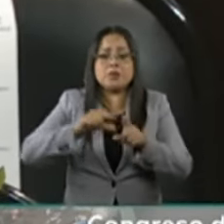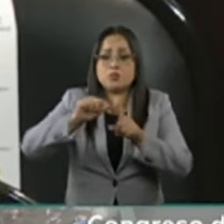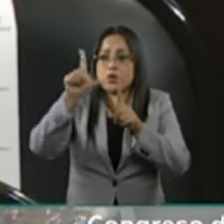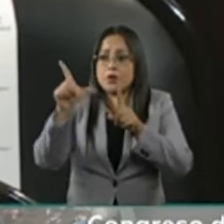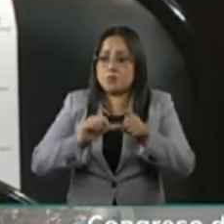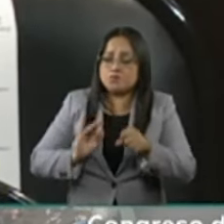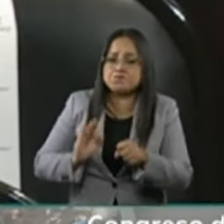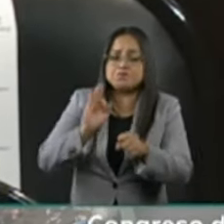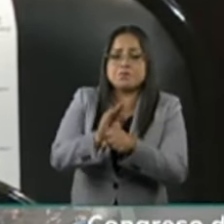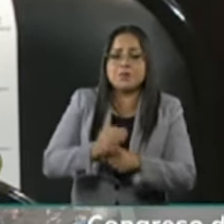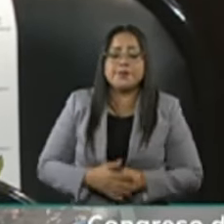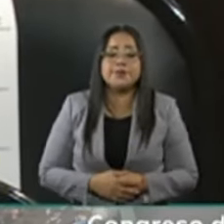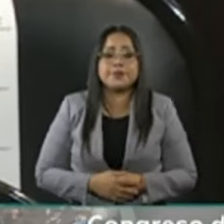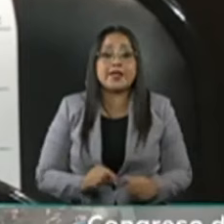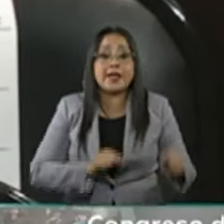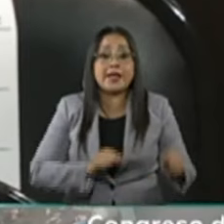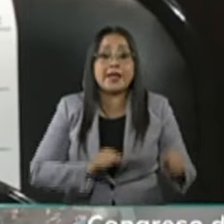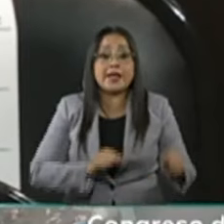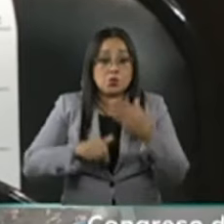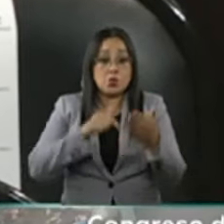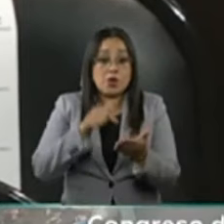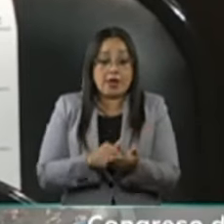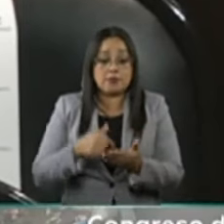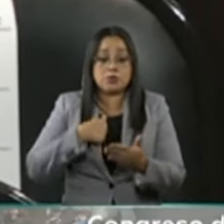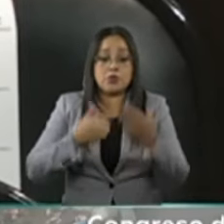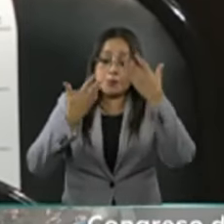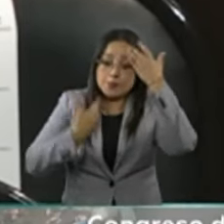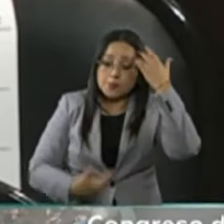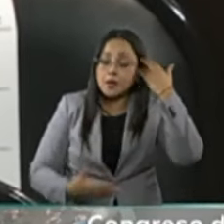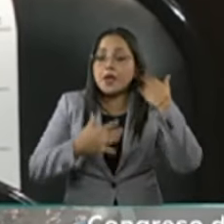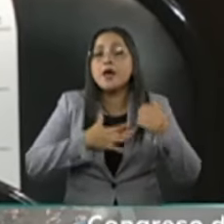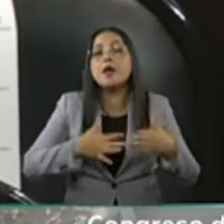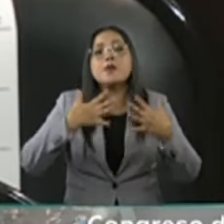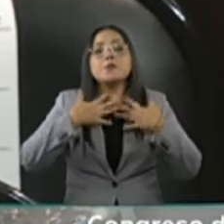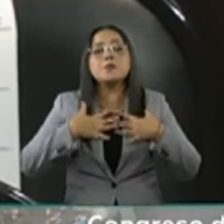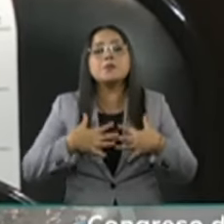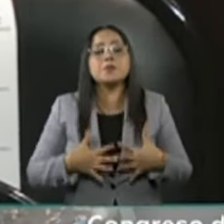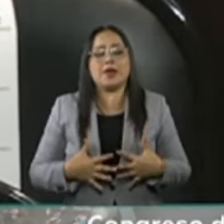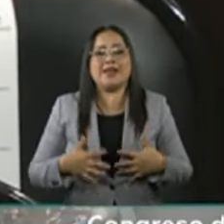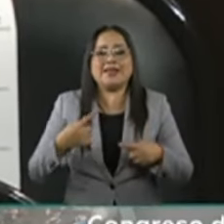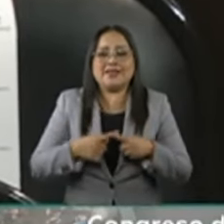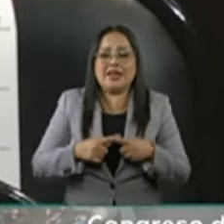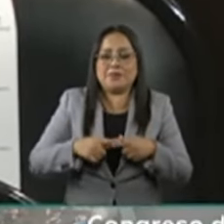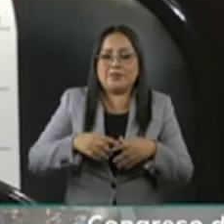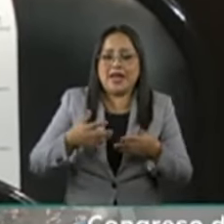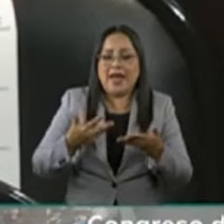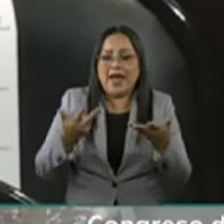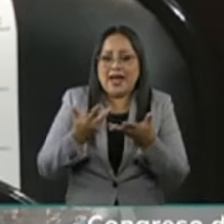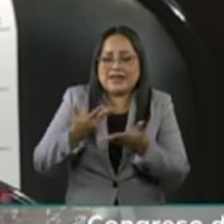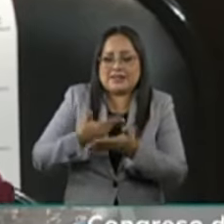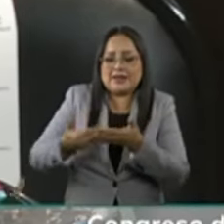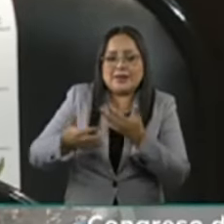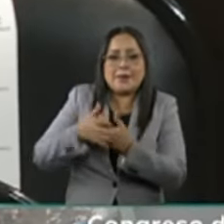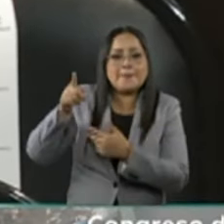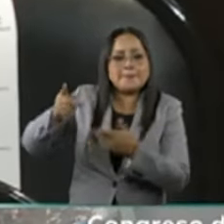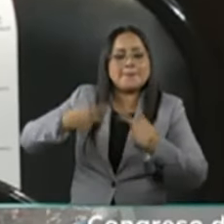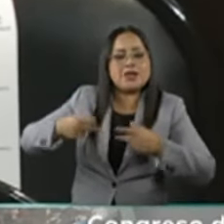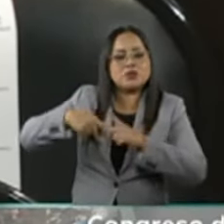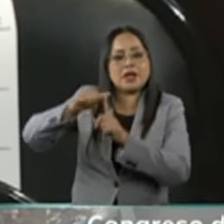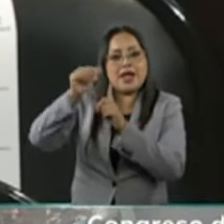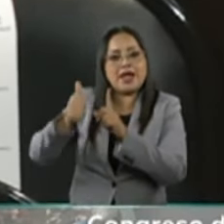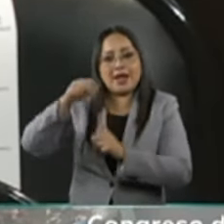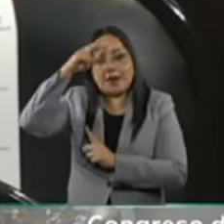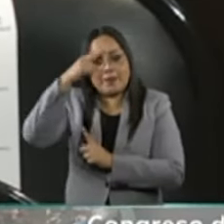esta tribuna, portar ropa, una muestra del trabajo de las manos de mis hermanas artesanas de